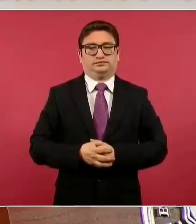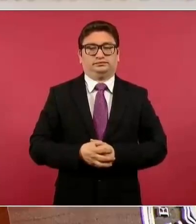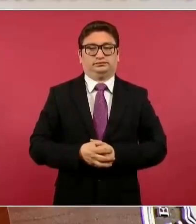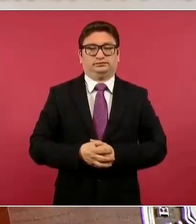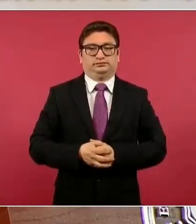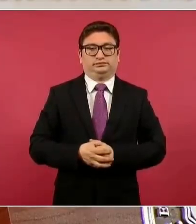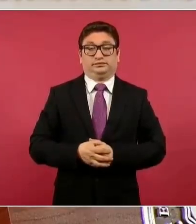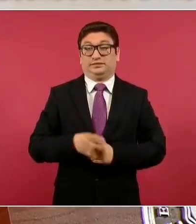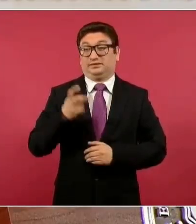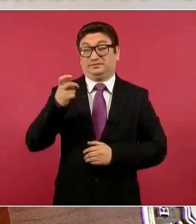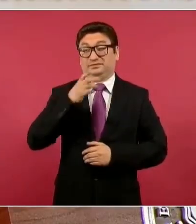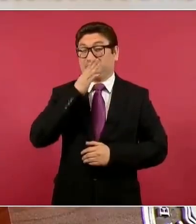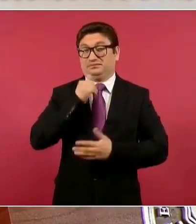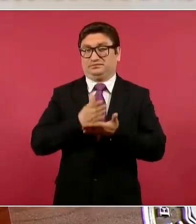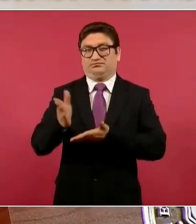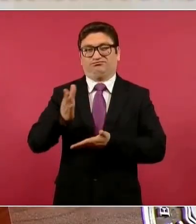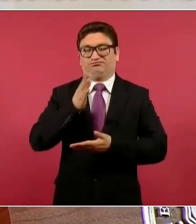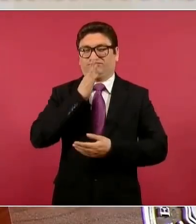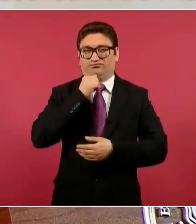Ahí sí no